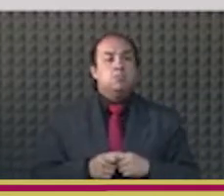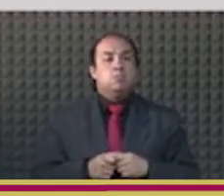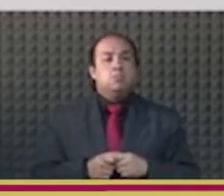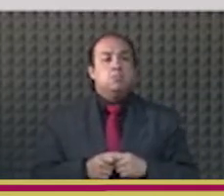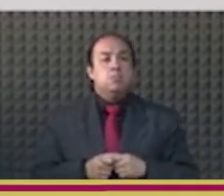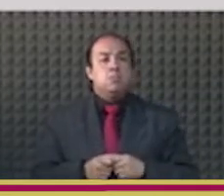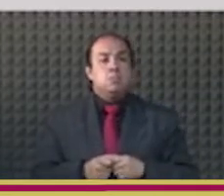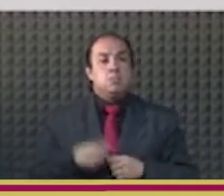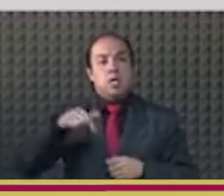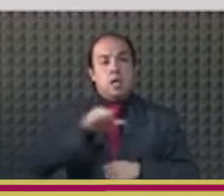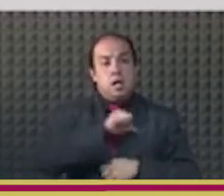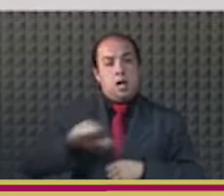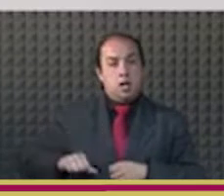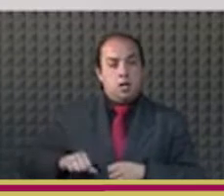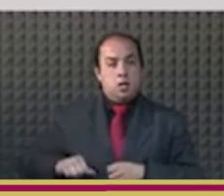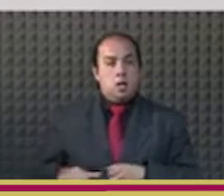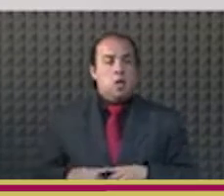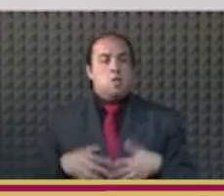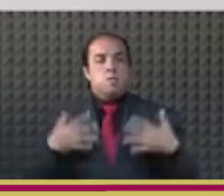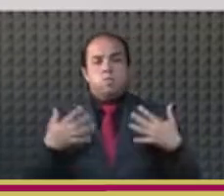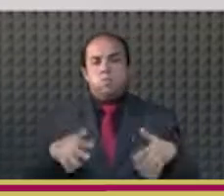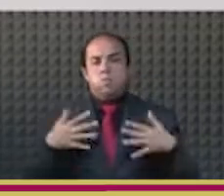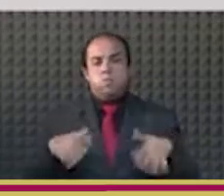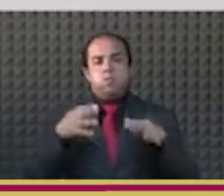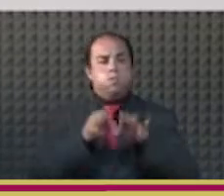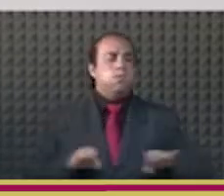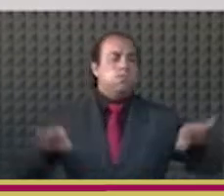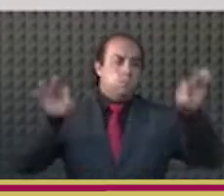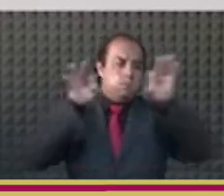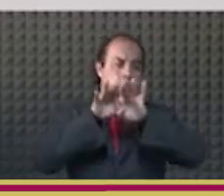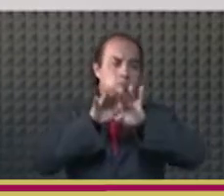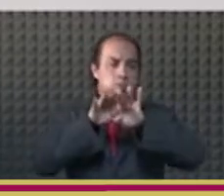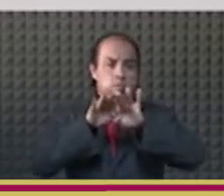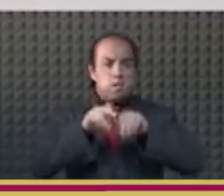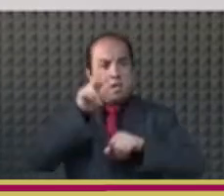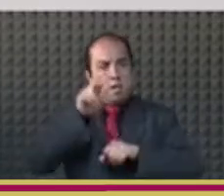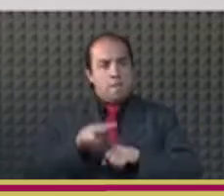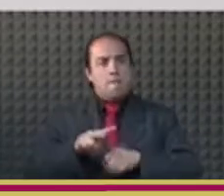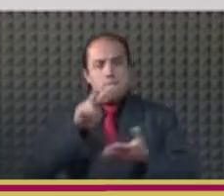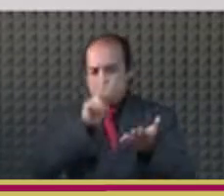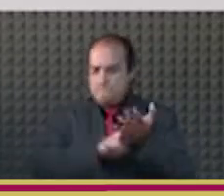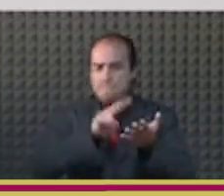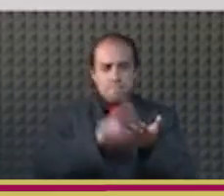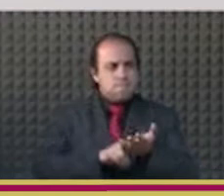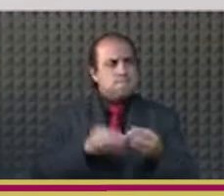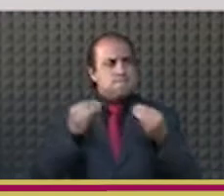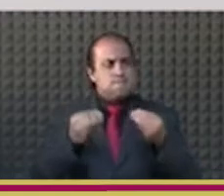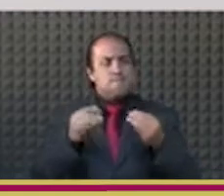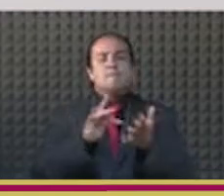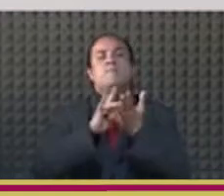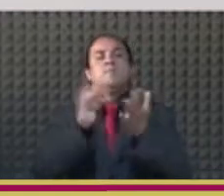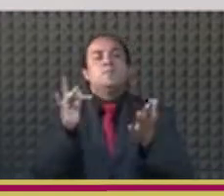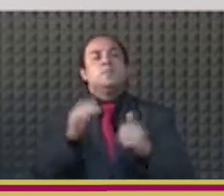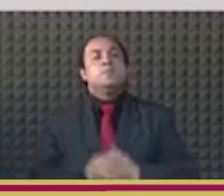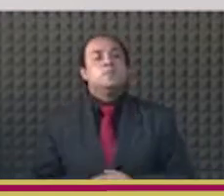alcaldía es enorme, de enorme relevancia. Lo apreciamos en todo lo que vale. Muchas